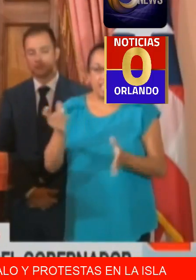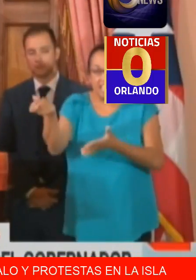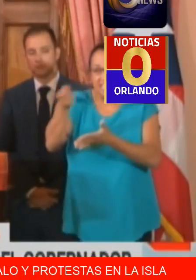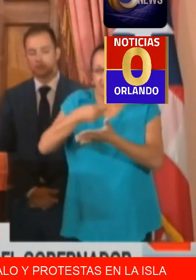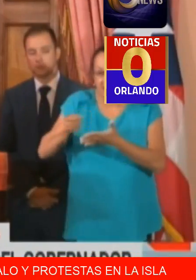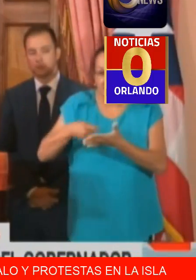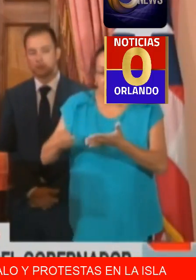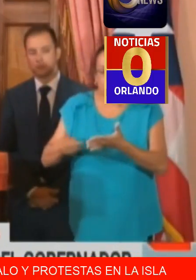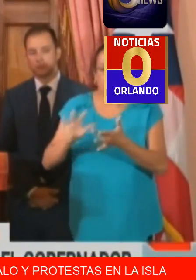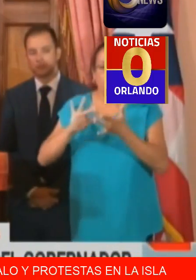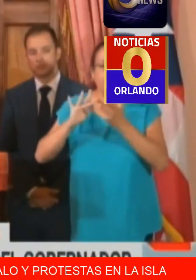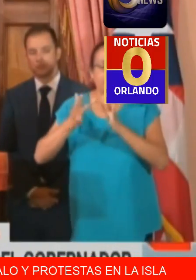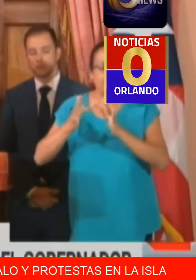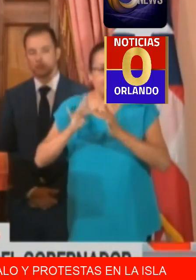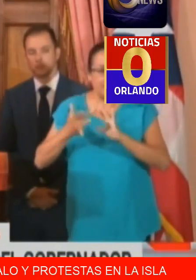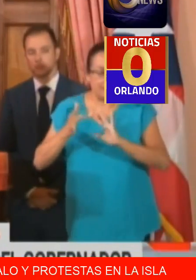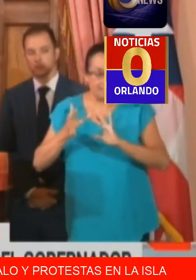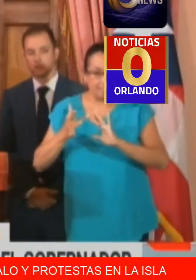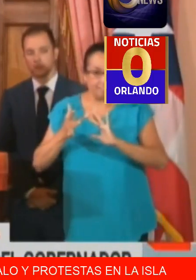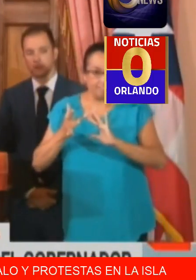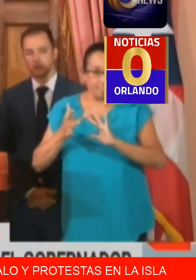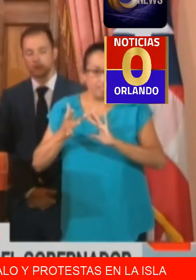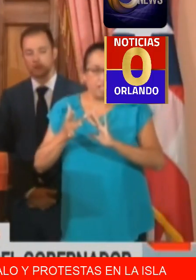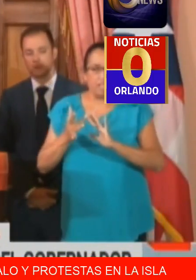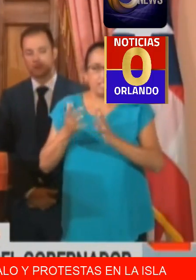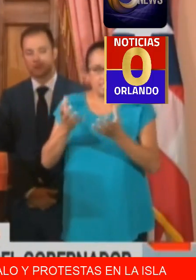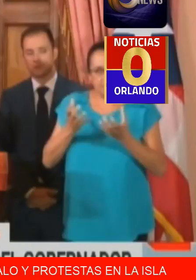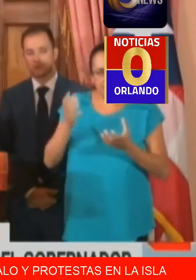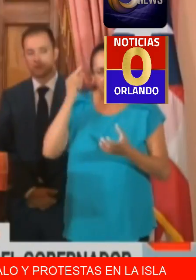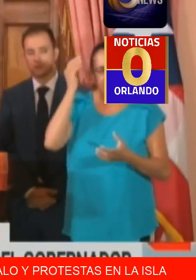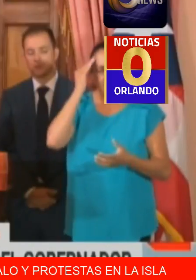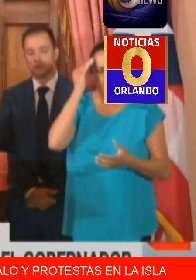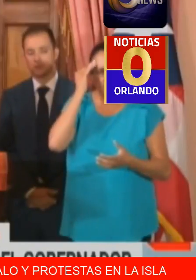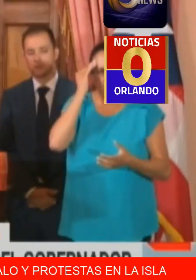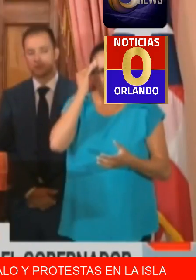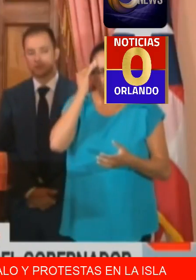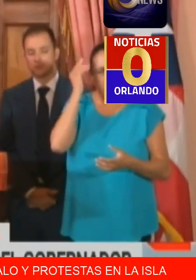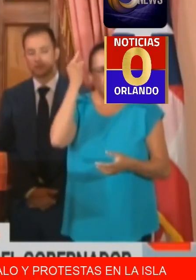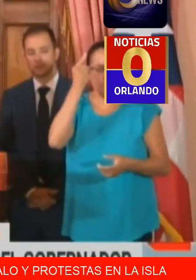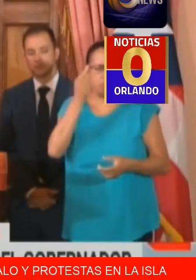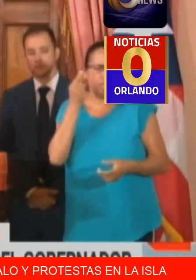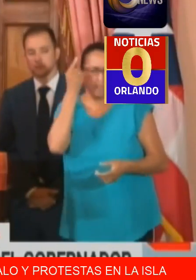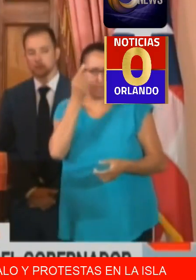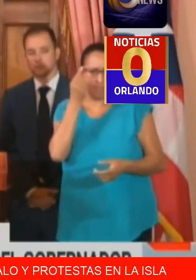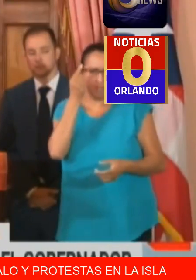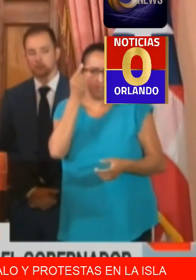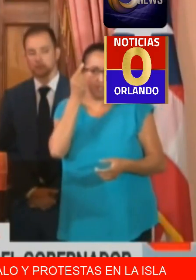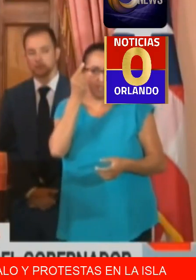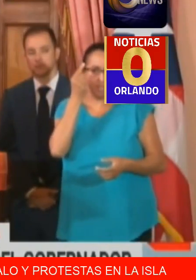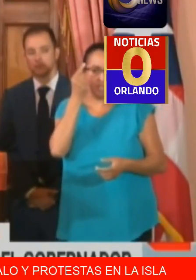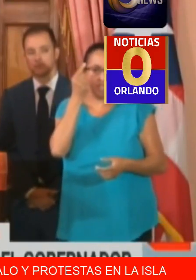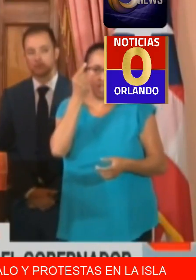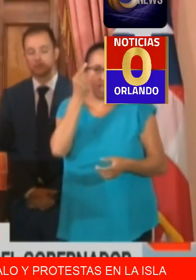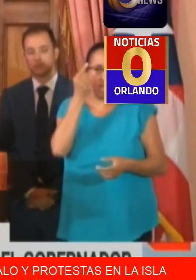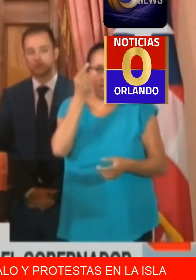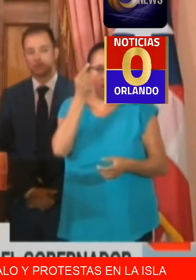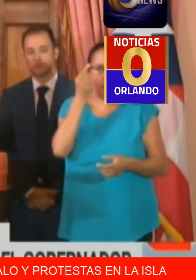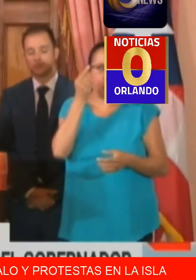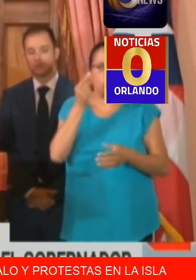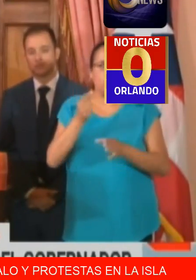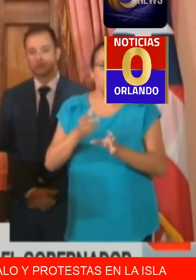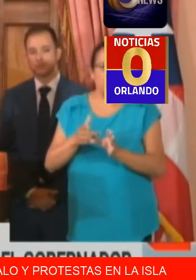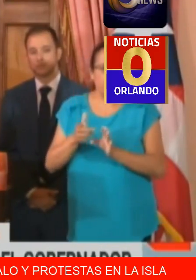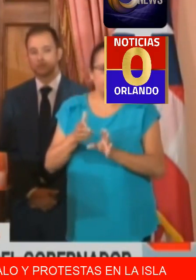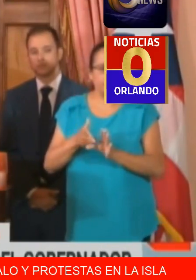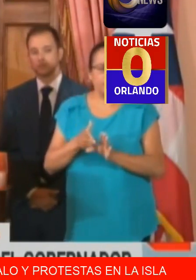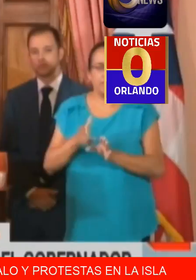está escrito en las redes sociales. Quisiera saber qué piensa usted de si se le puede empezar un residenciamiento, ¿verdad?, ante la acción